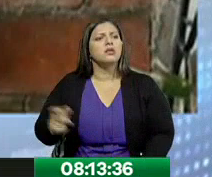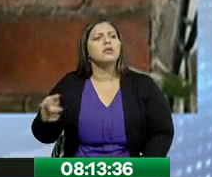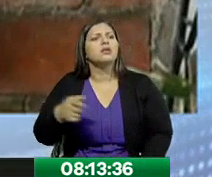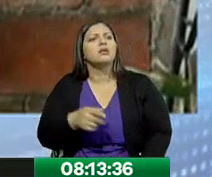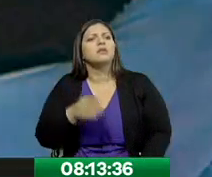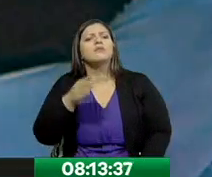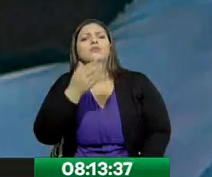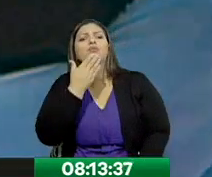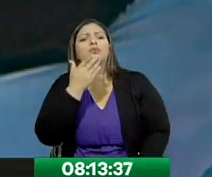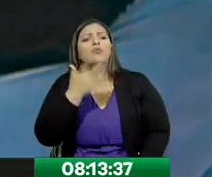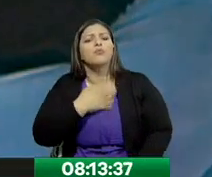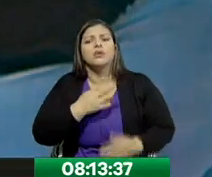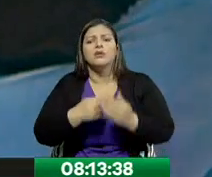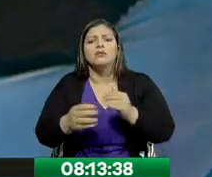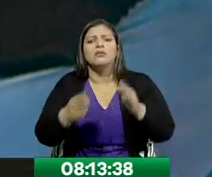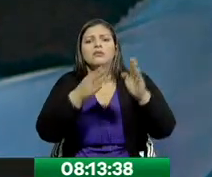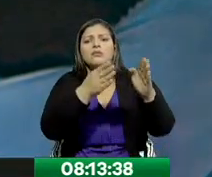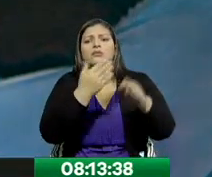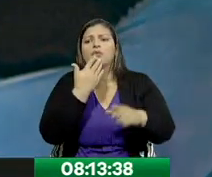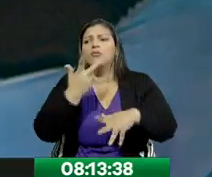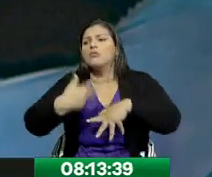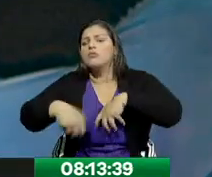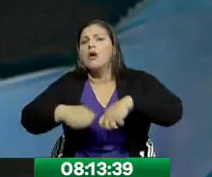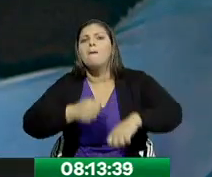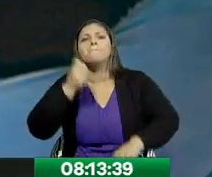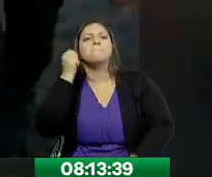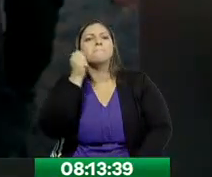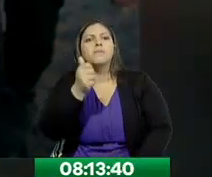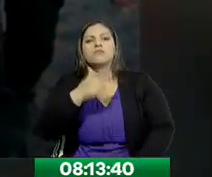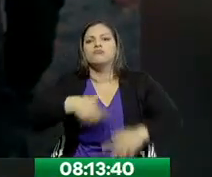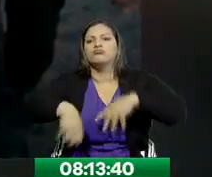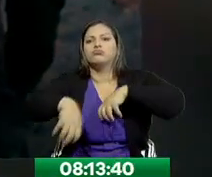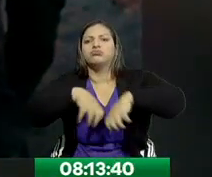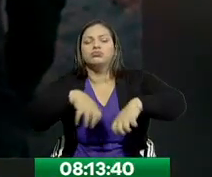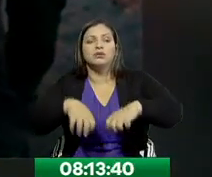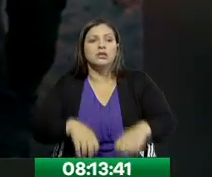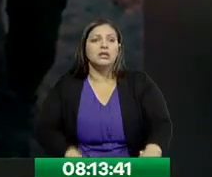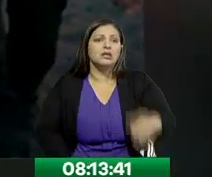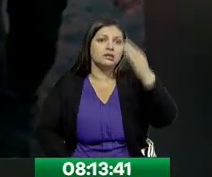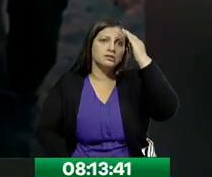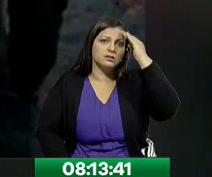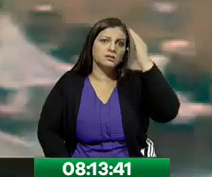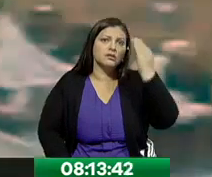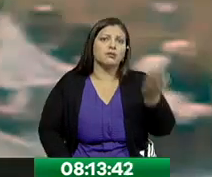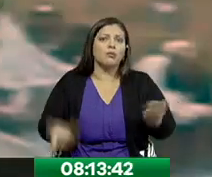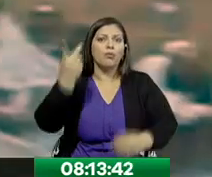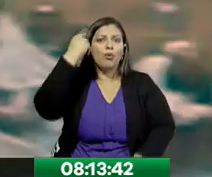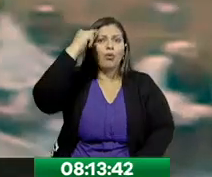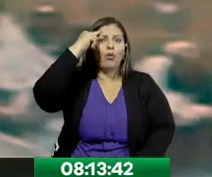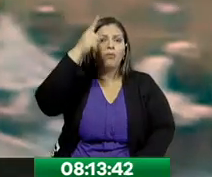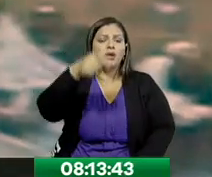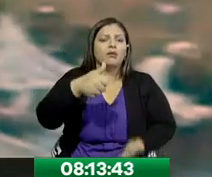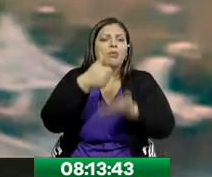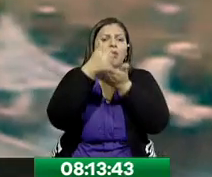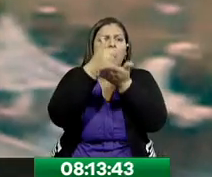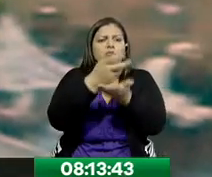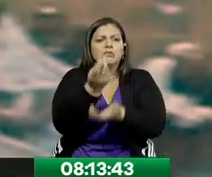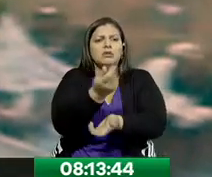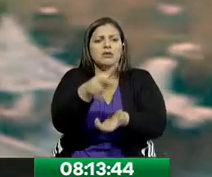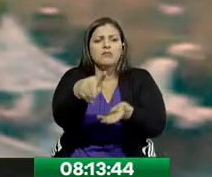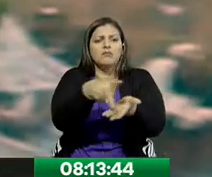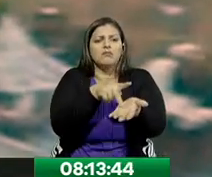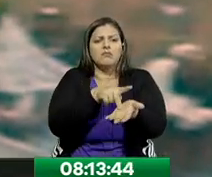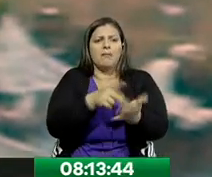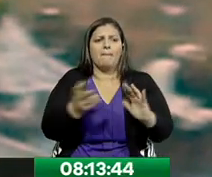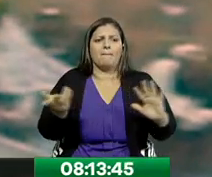enterrar a mi hijo. Lo hicieron en virtud de que el cobro del seguro estatal a través del sistema público para pagos de accidentes